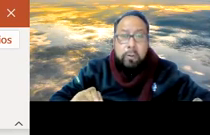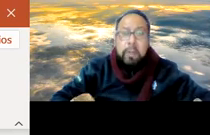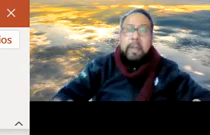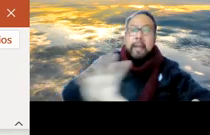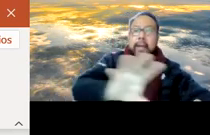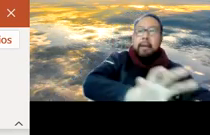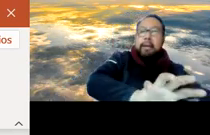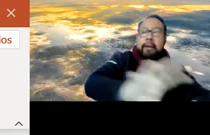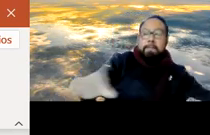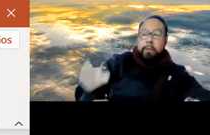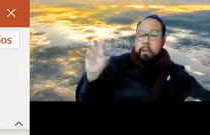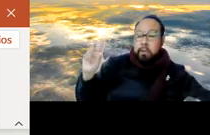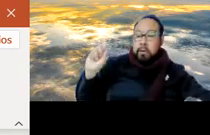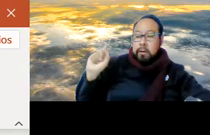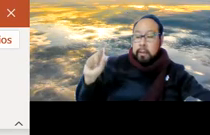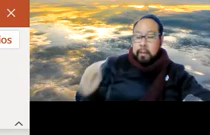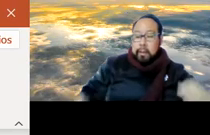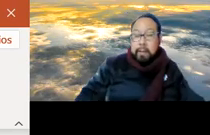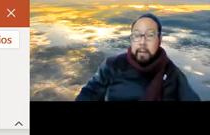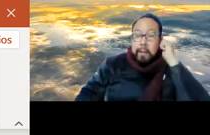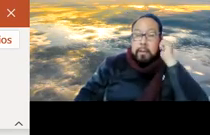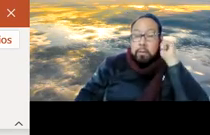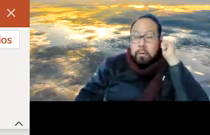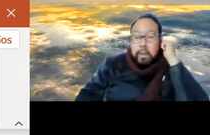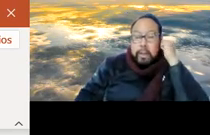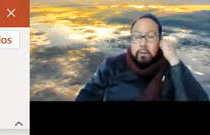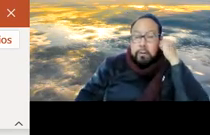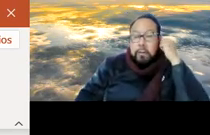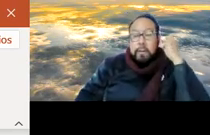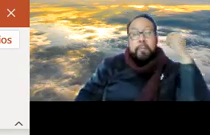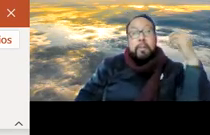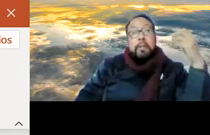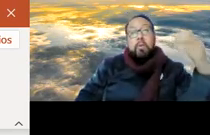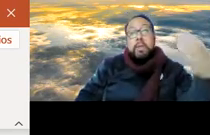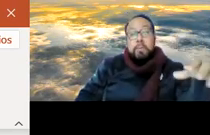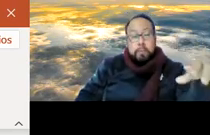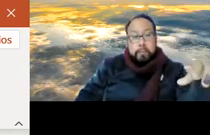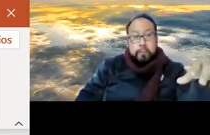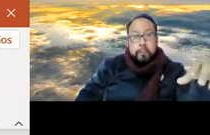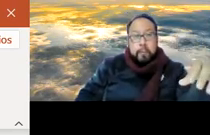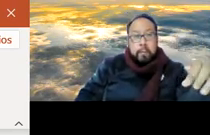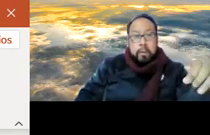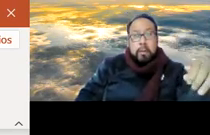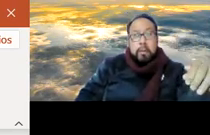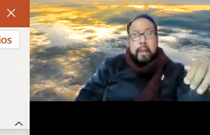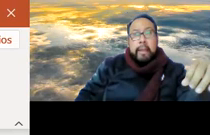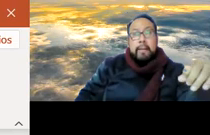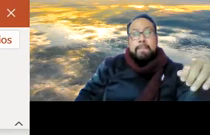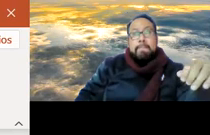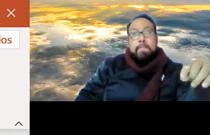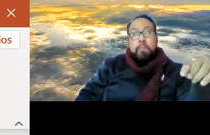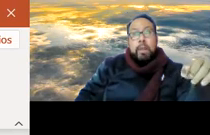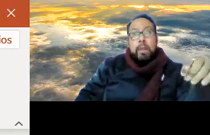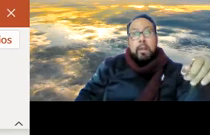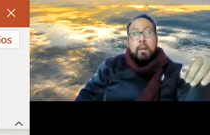los congresos. Es aquí donde yo hablaba de estos congresos, de este turismo. Entonces, hay